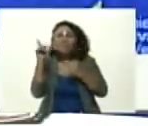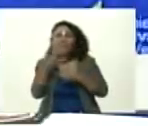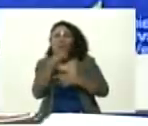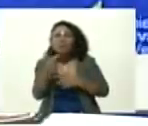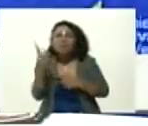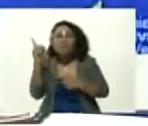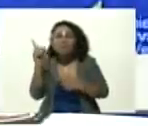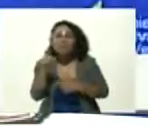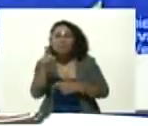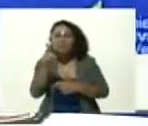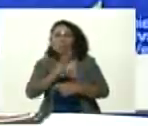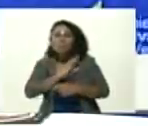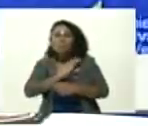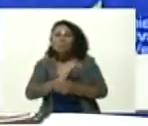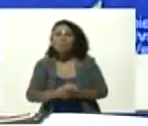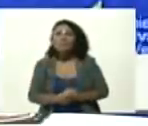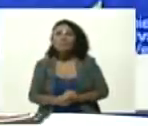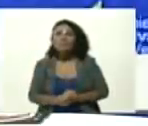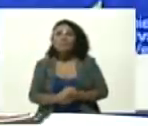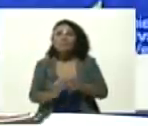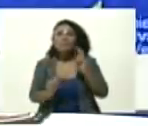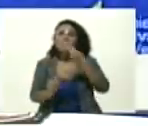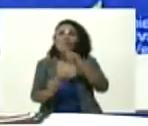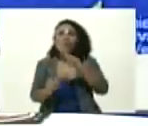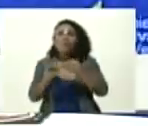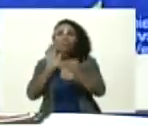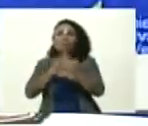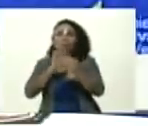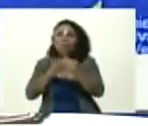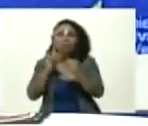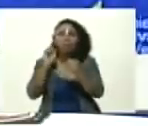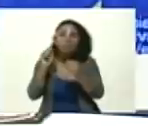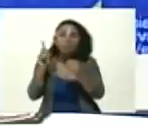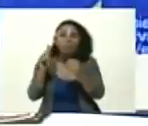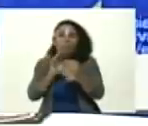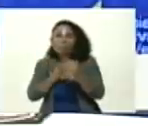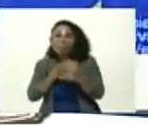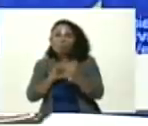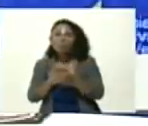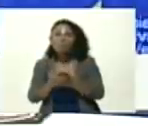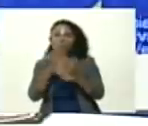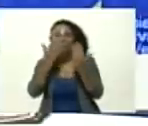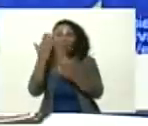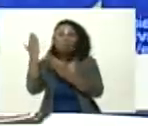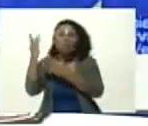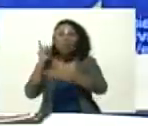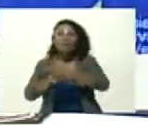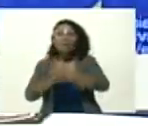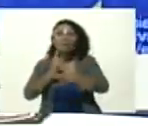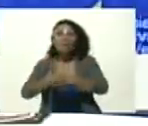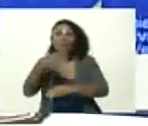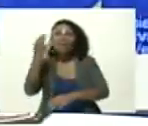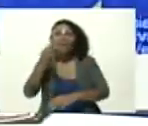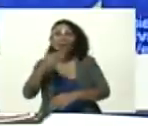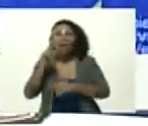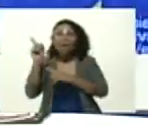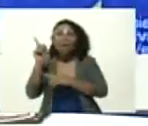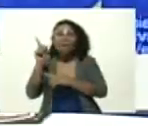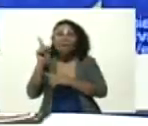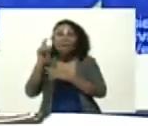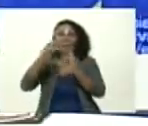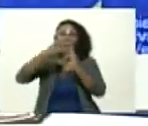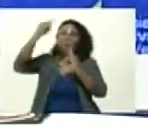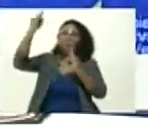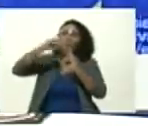Pereira. A ver, ¿está bien? Probando. Bueno, ahora sí. Vamos a ver, miren cómo está en tiempo real. Así está el satélite